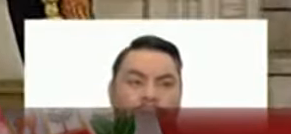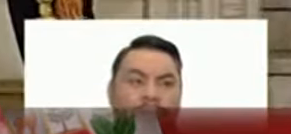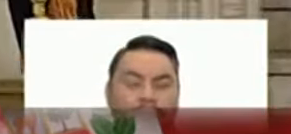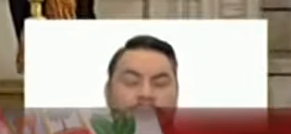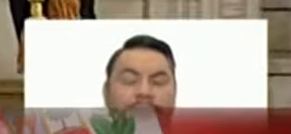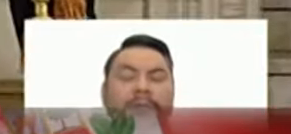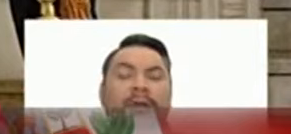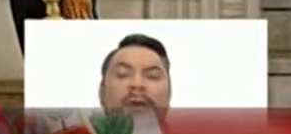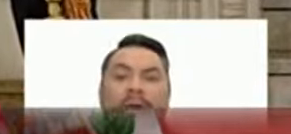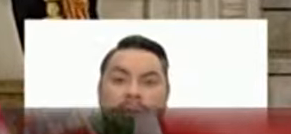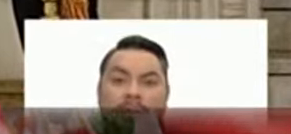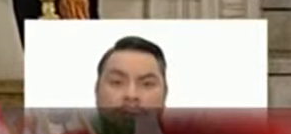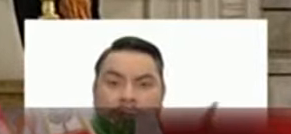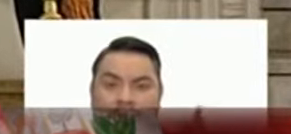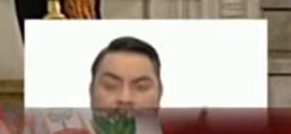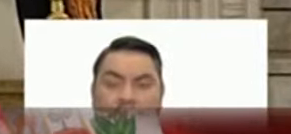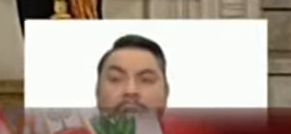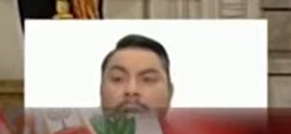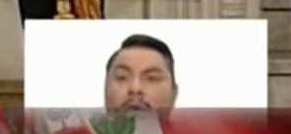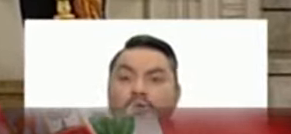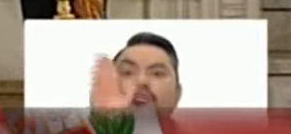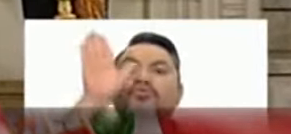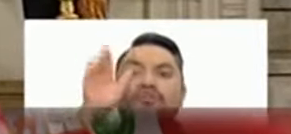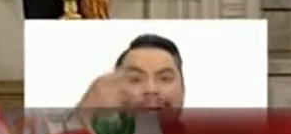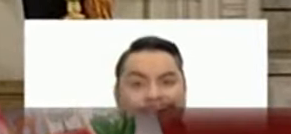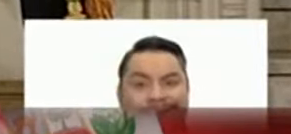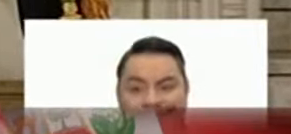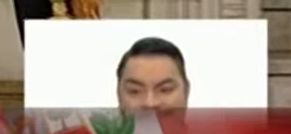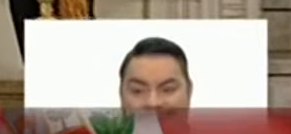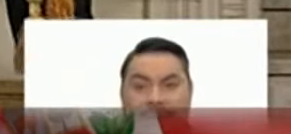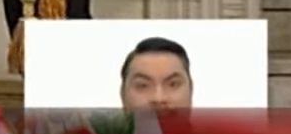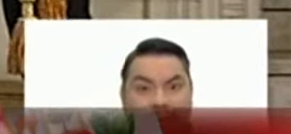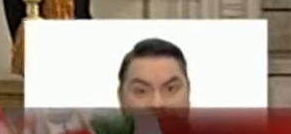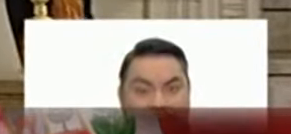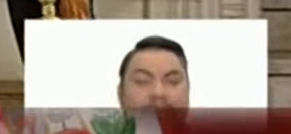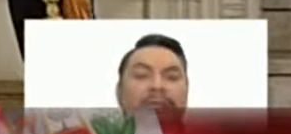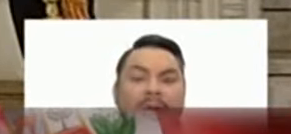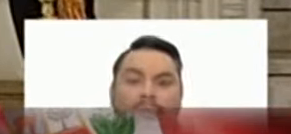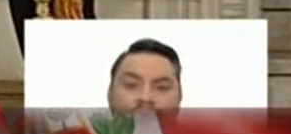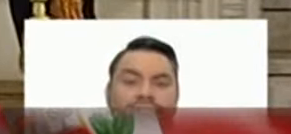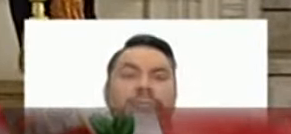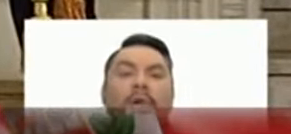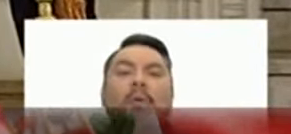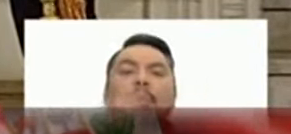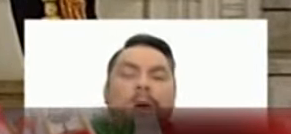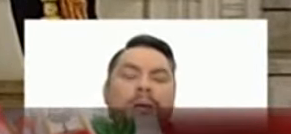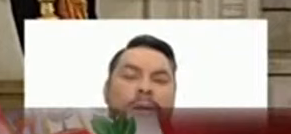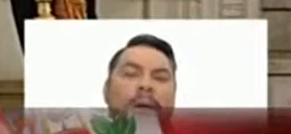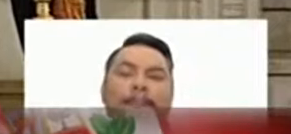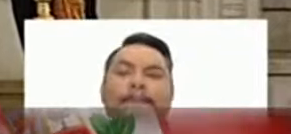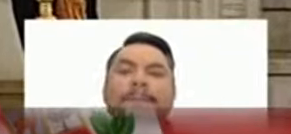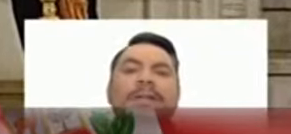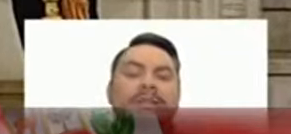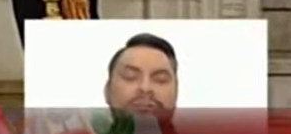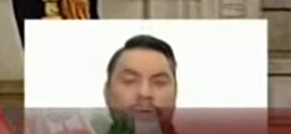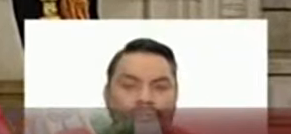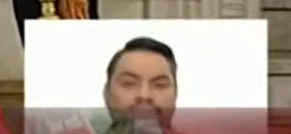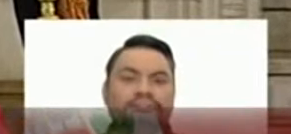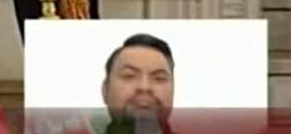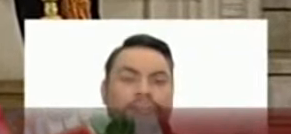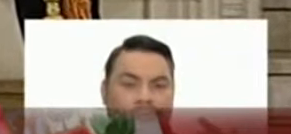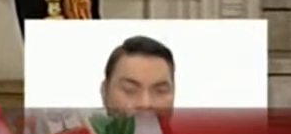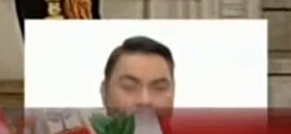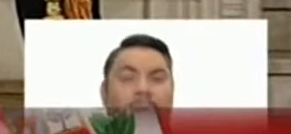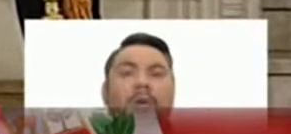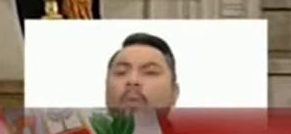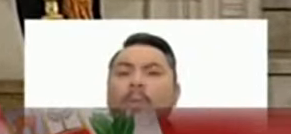Artículo 2. La declaración jurada del ministro nombrado es publicada en la página web de la Presidencia del Consejo de Ministros